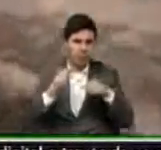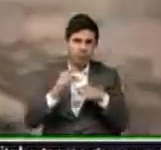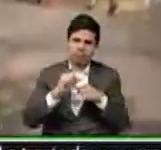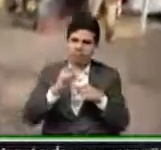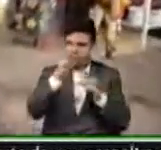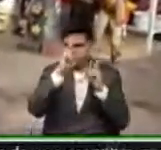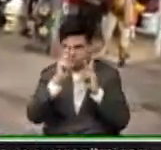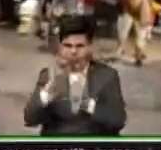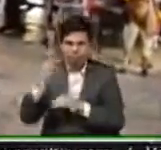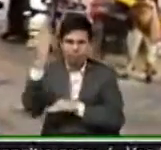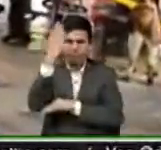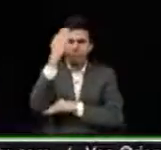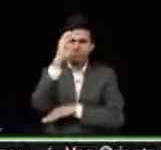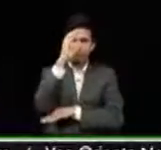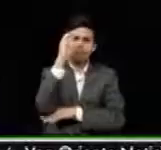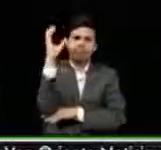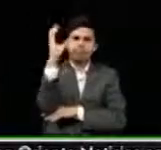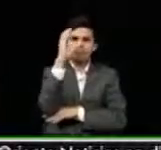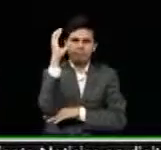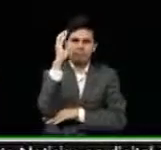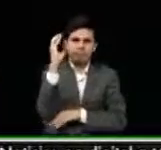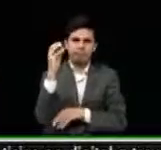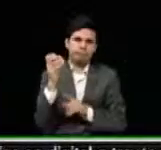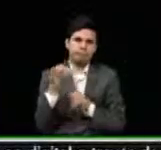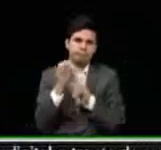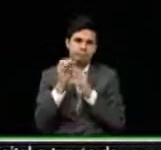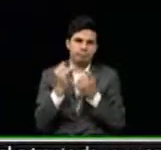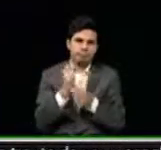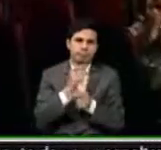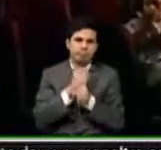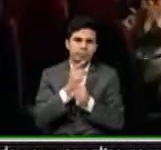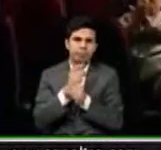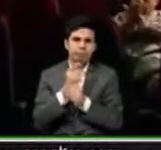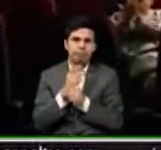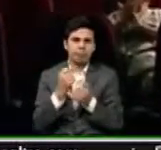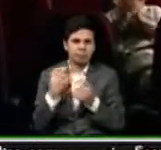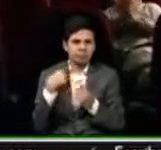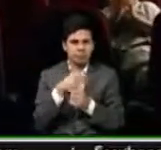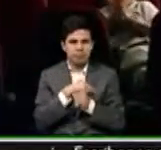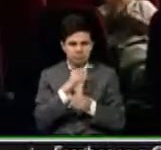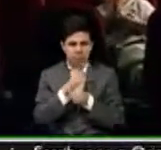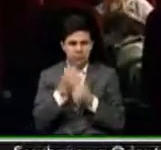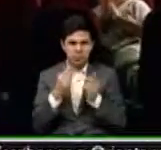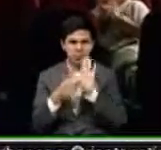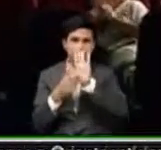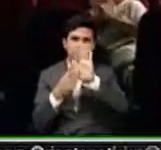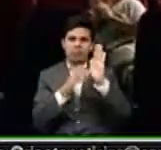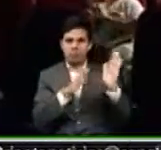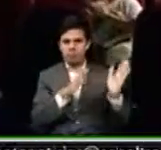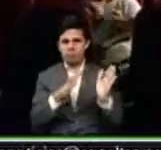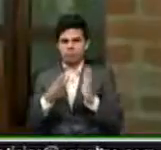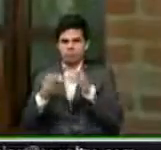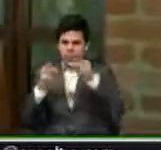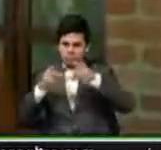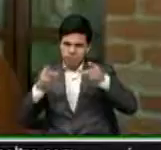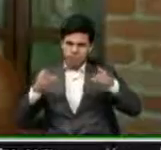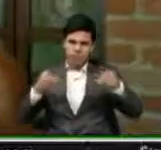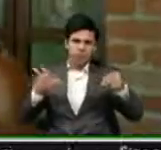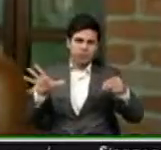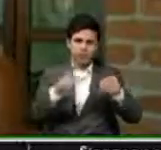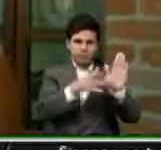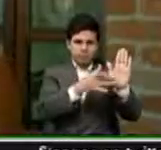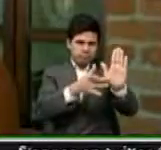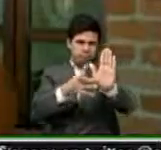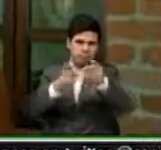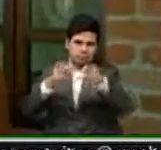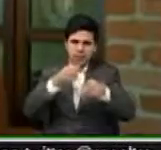homenajear el cine colombiano y bueno, ese es el resultado y es lo que finalmente vamos a presenciar hoy aquí ante todos los, vamos a mostrar ante